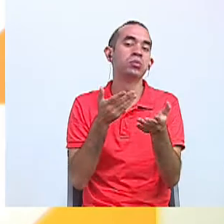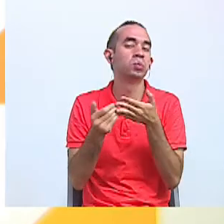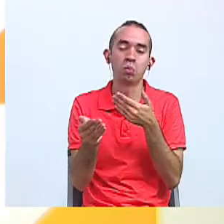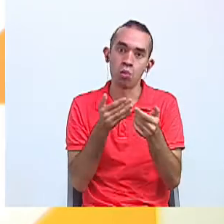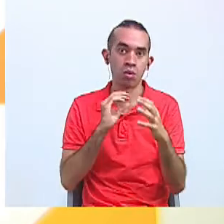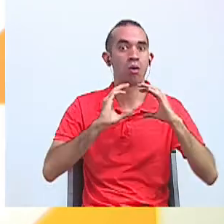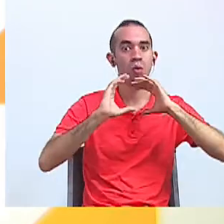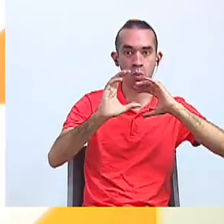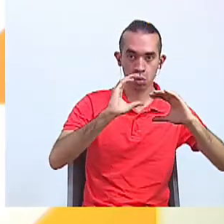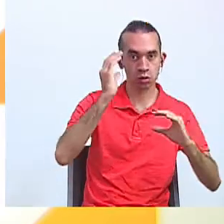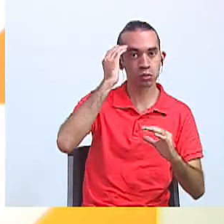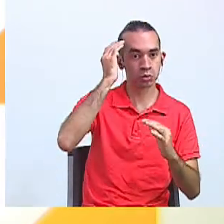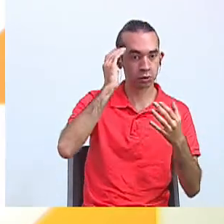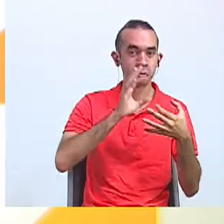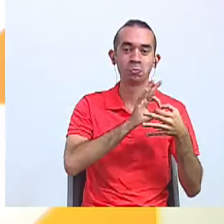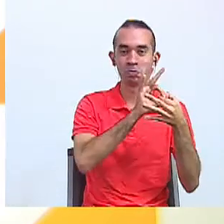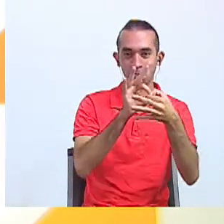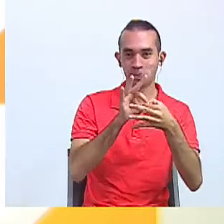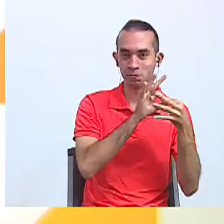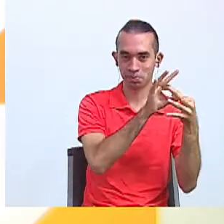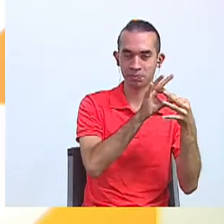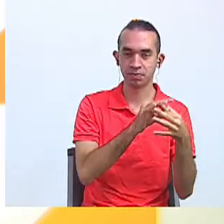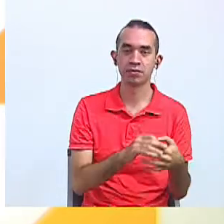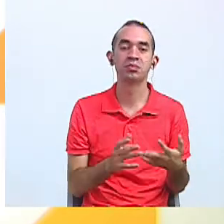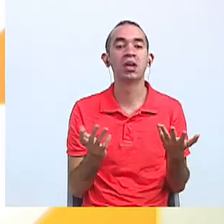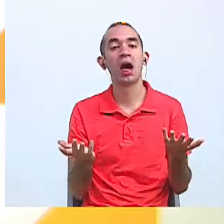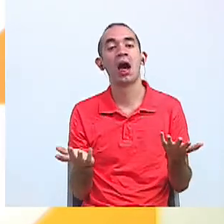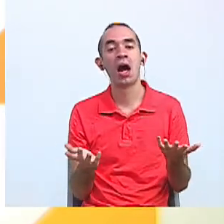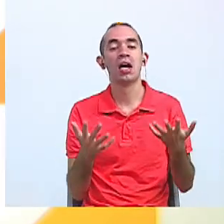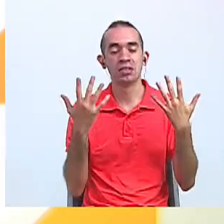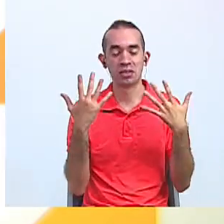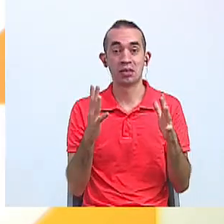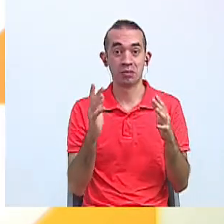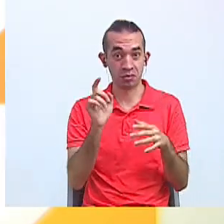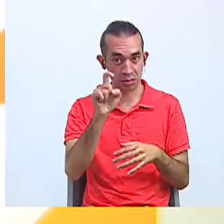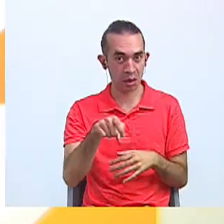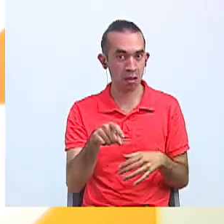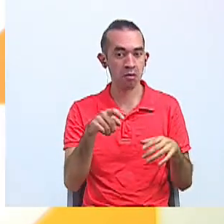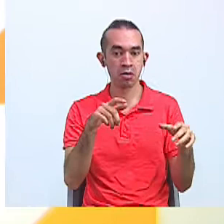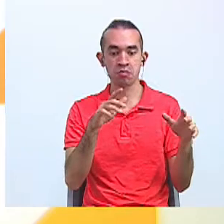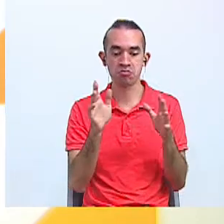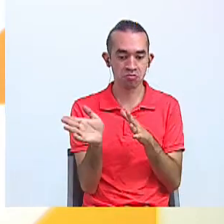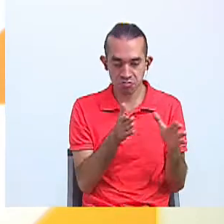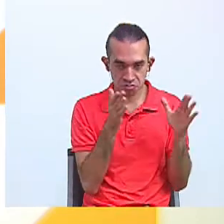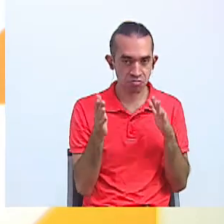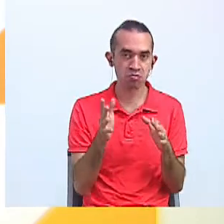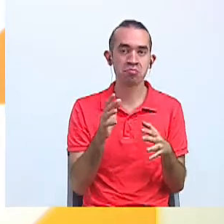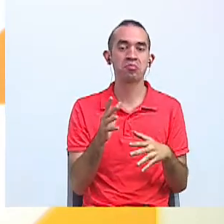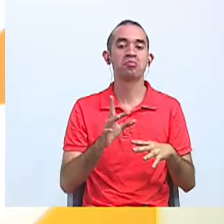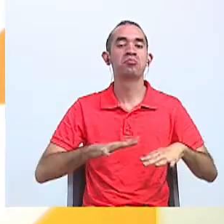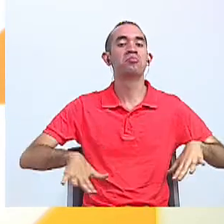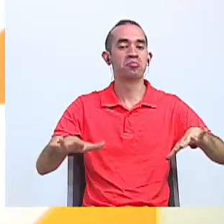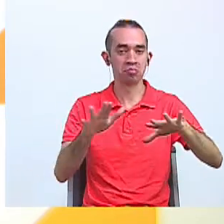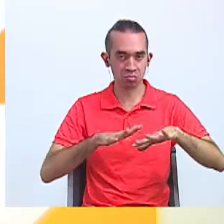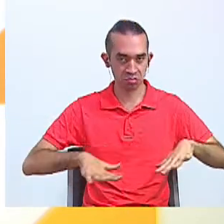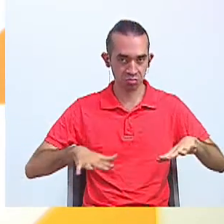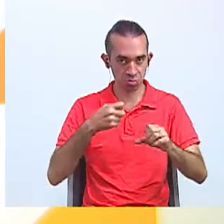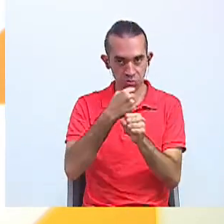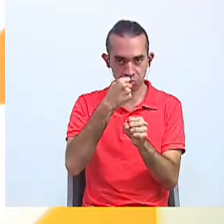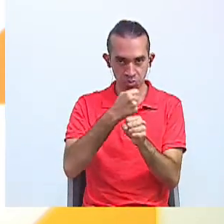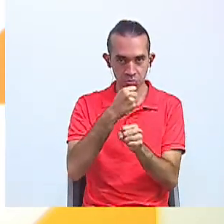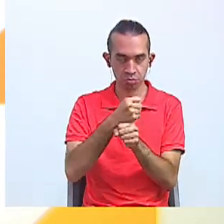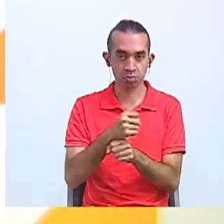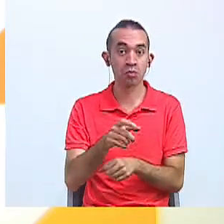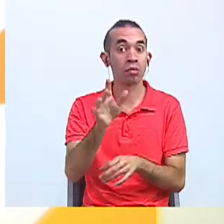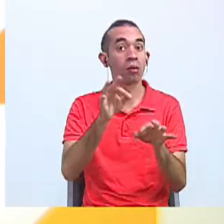unidos. Por eso, es momento de preparar nuestro espacio para trabajar. Es importante que busquen un